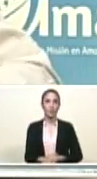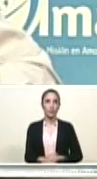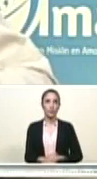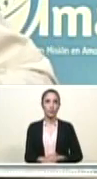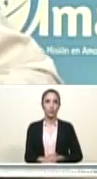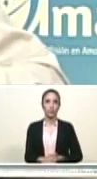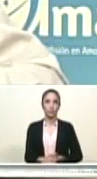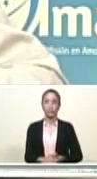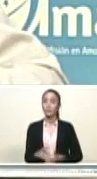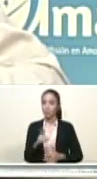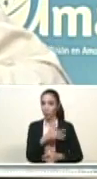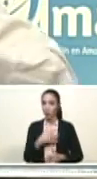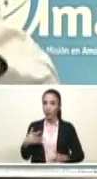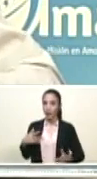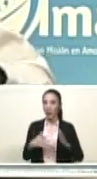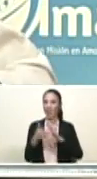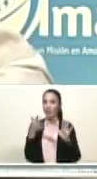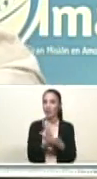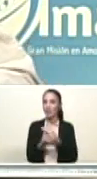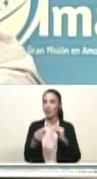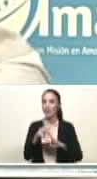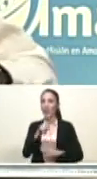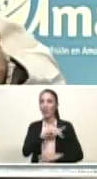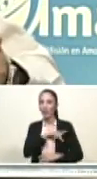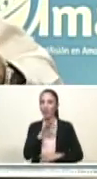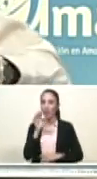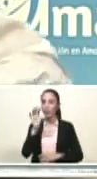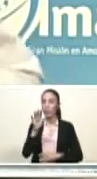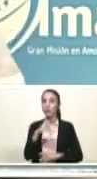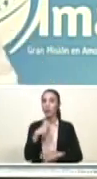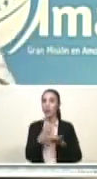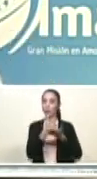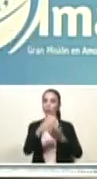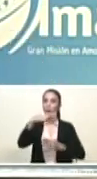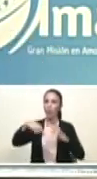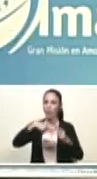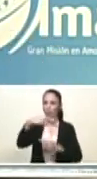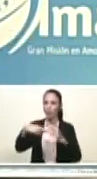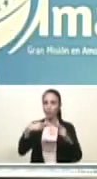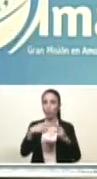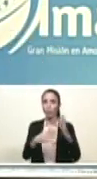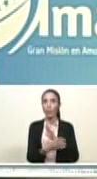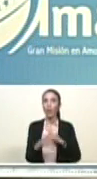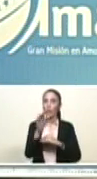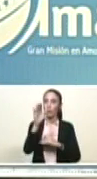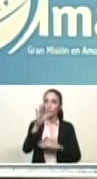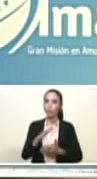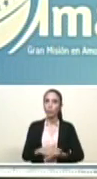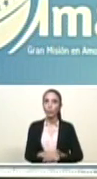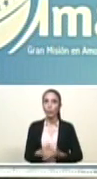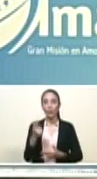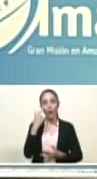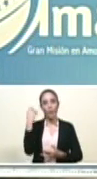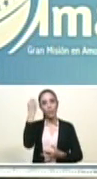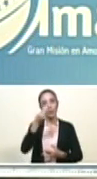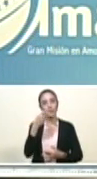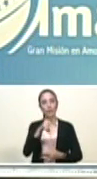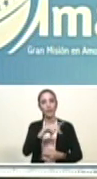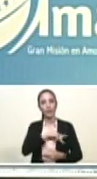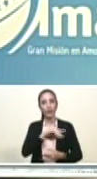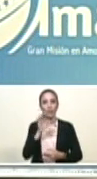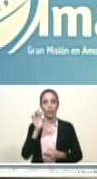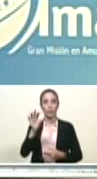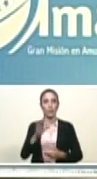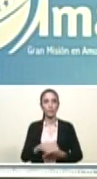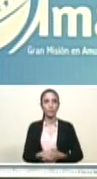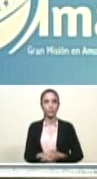de la Revolución Bolivariana en este año 2018 y los años que están por venir? Saque su carnet de la patria